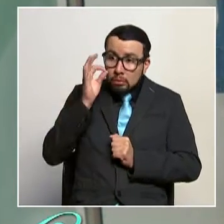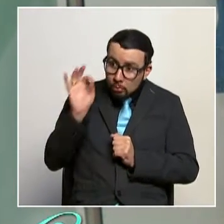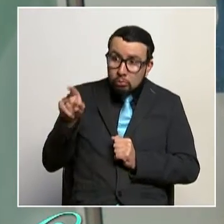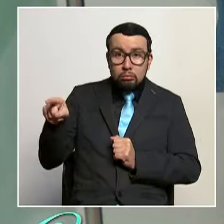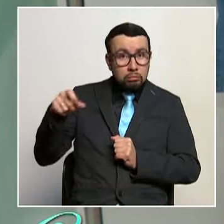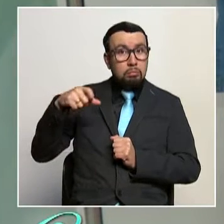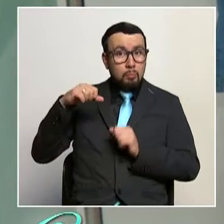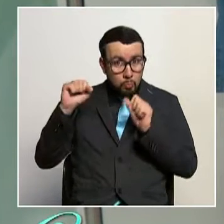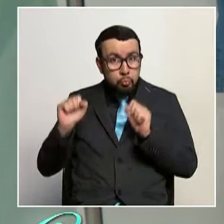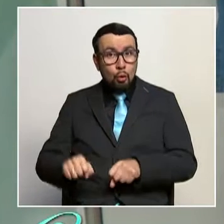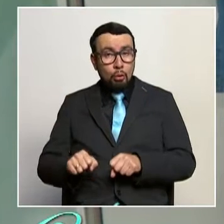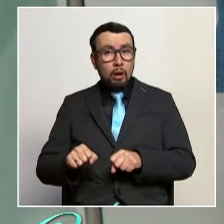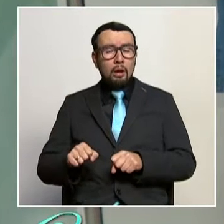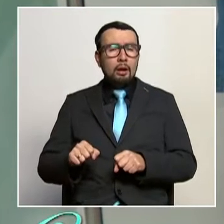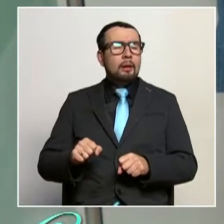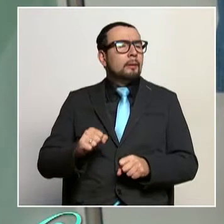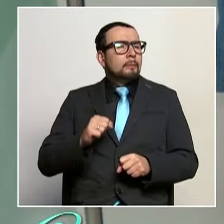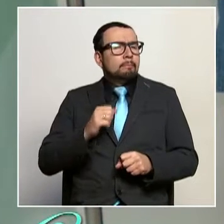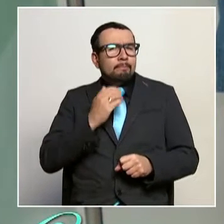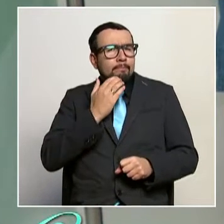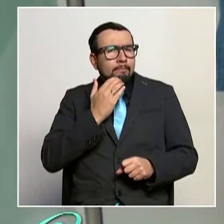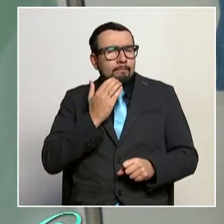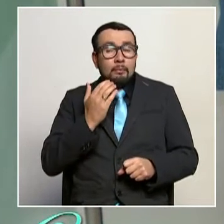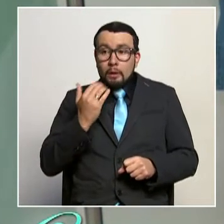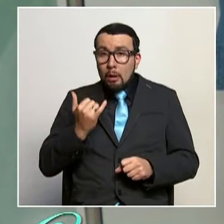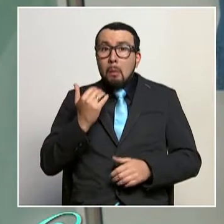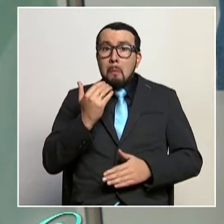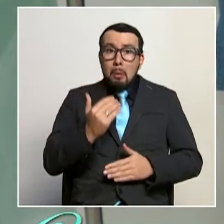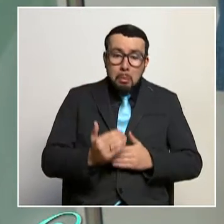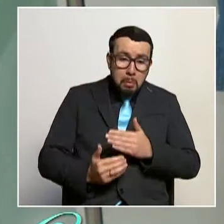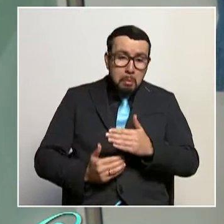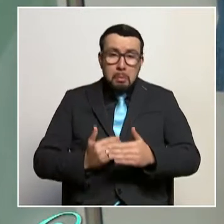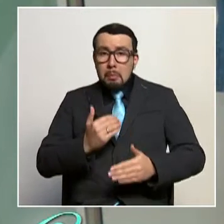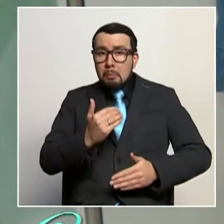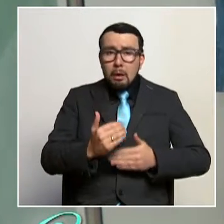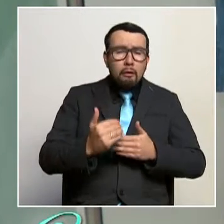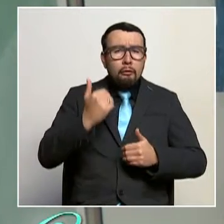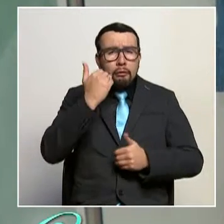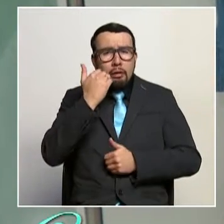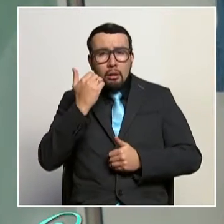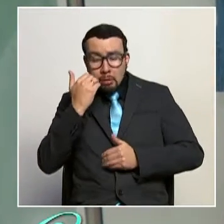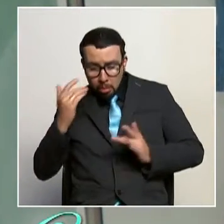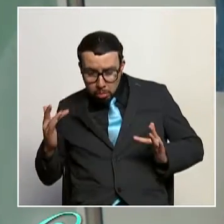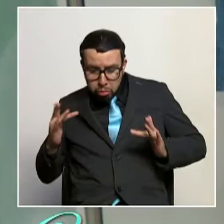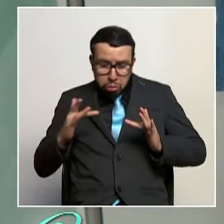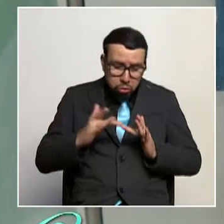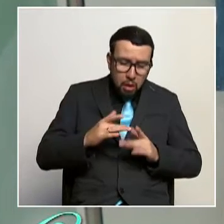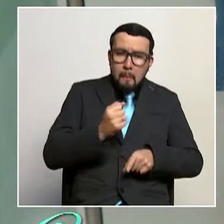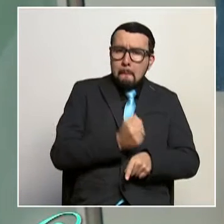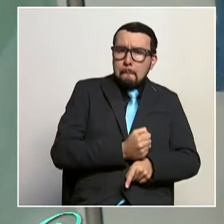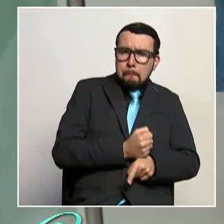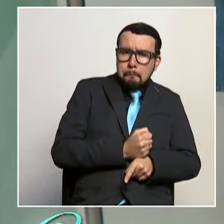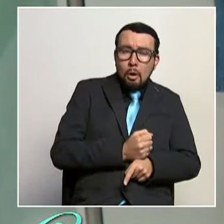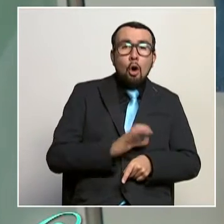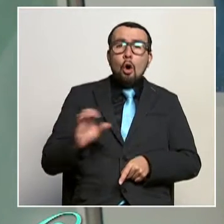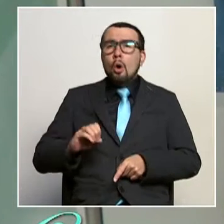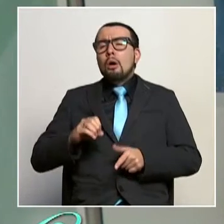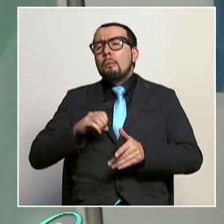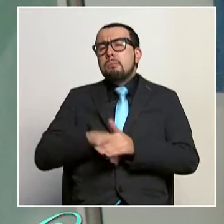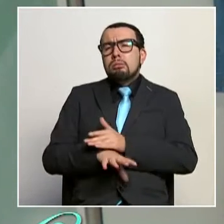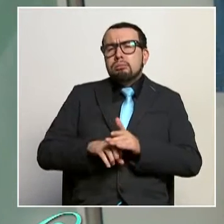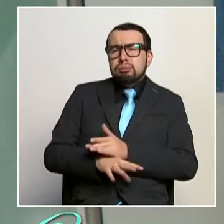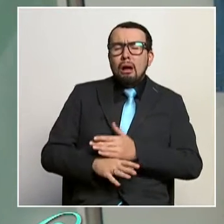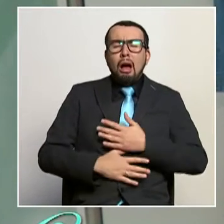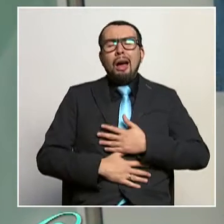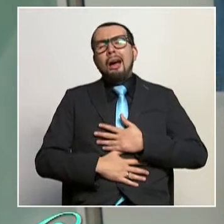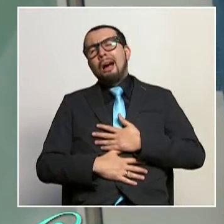tener, digamos, proceso patológico o complicar la próstata o esos gases causar ese dolor